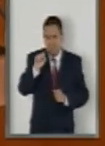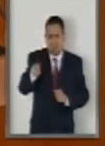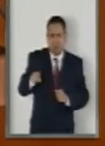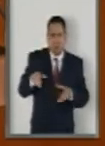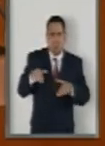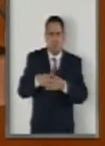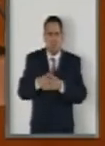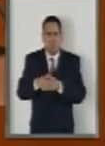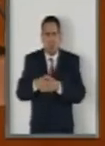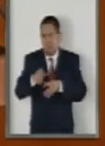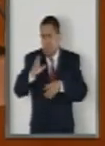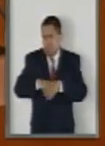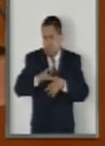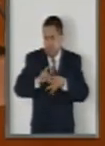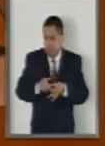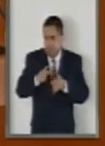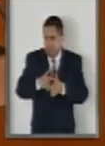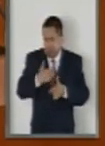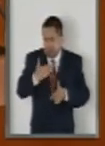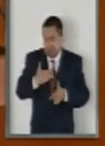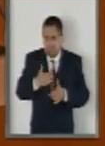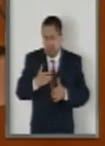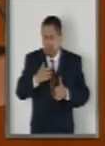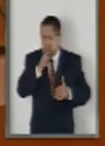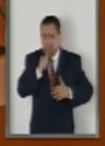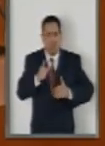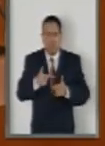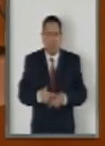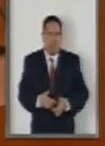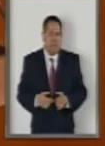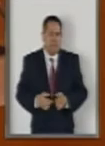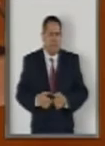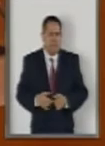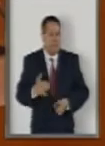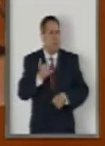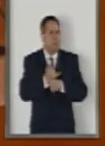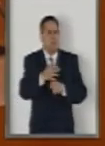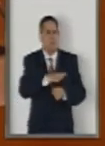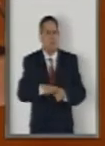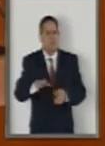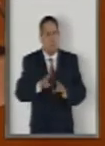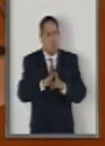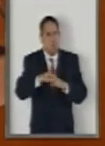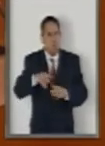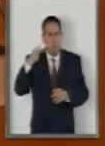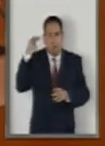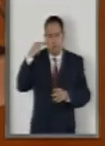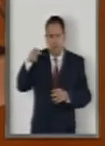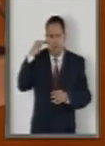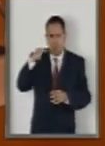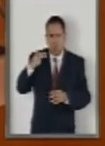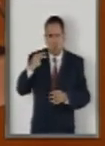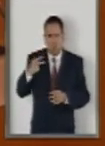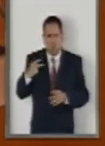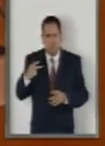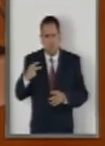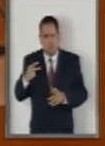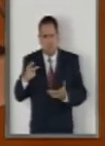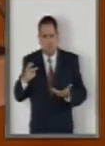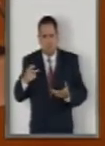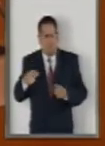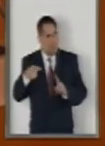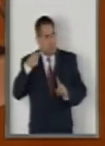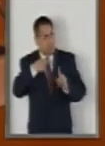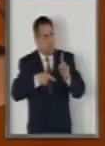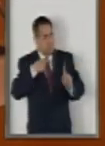da para más. No es posible pensar que Veracruz lo ganó quien estaba acusado